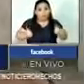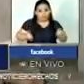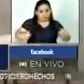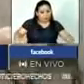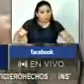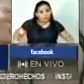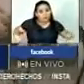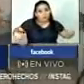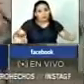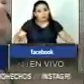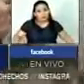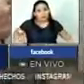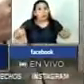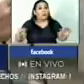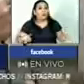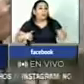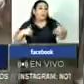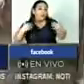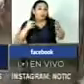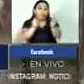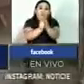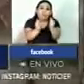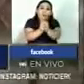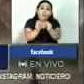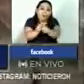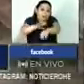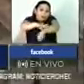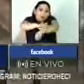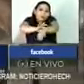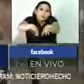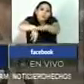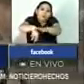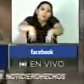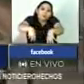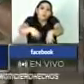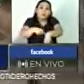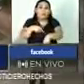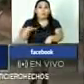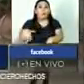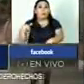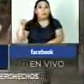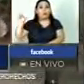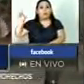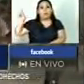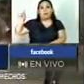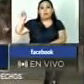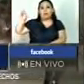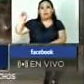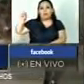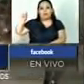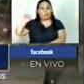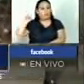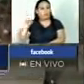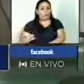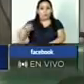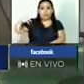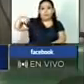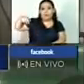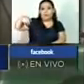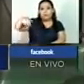de ruedas por padecer un tipo de artritis que le hizo perder el funcionamiento de sus piernas.